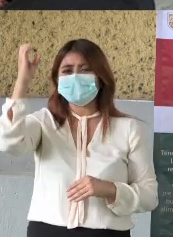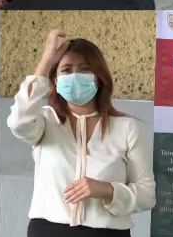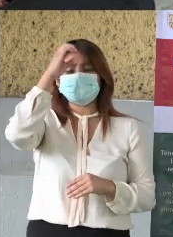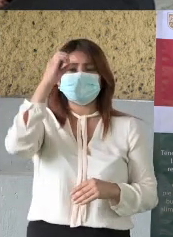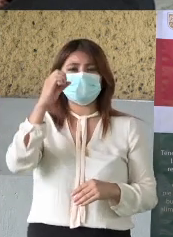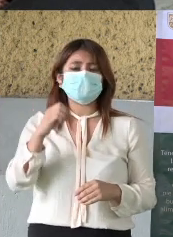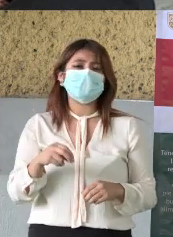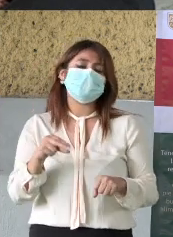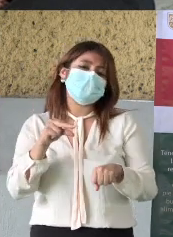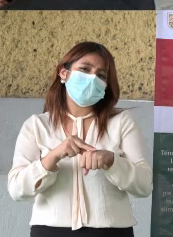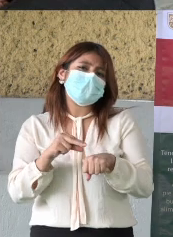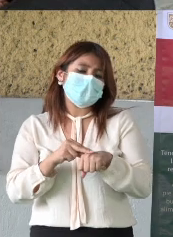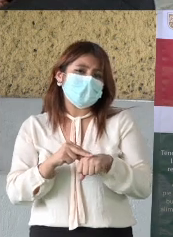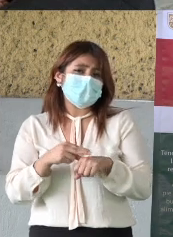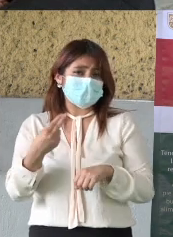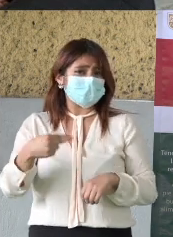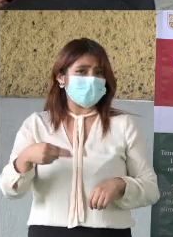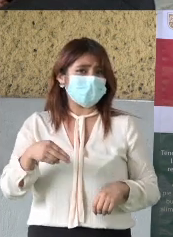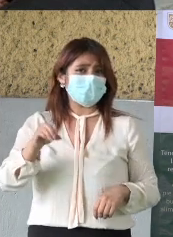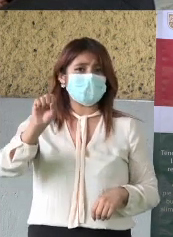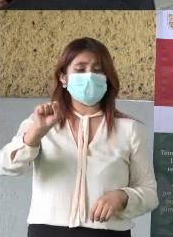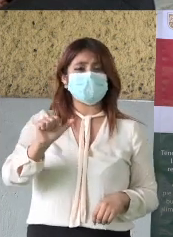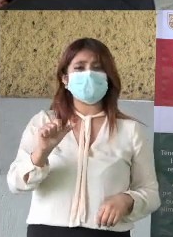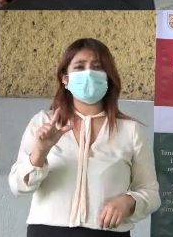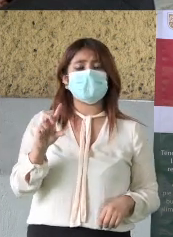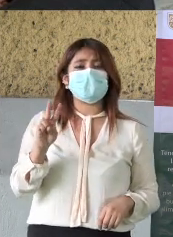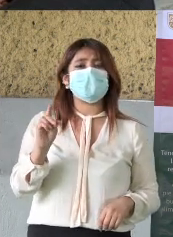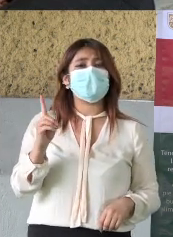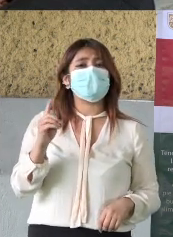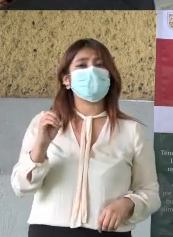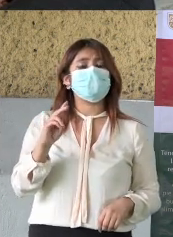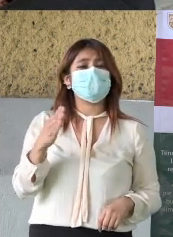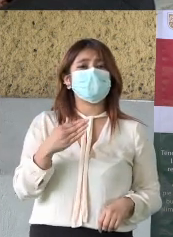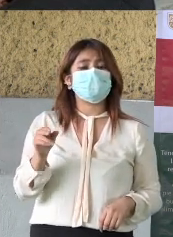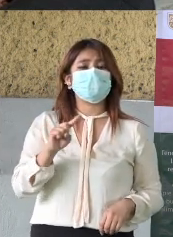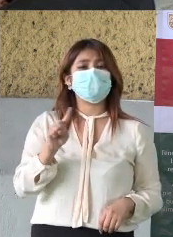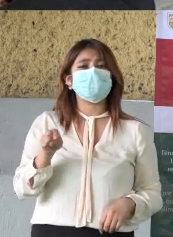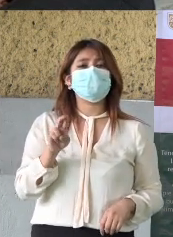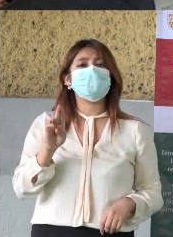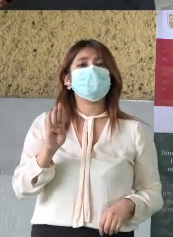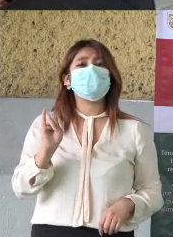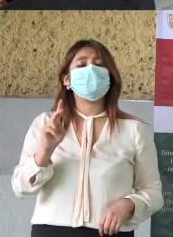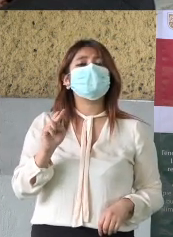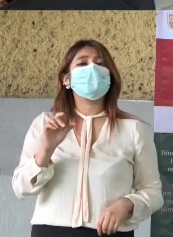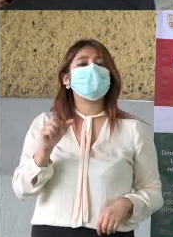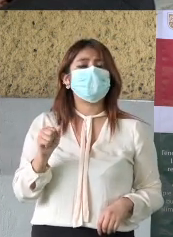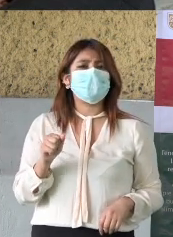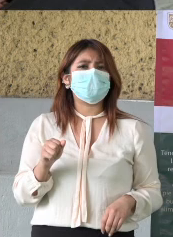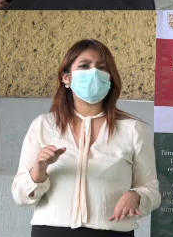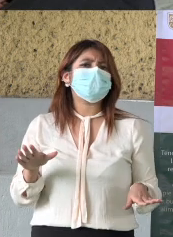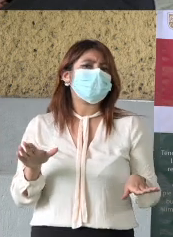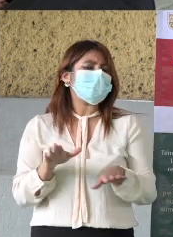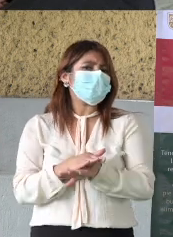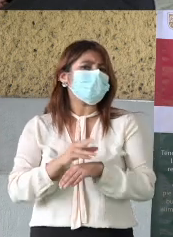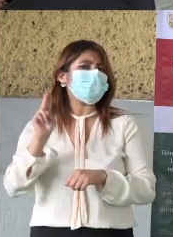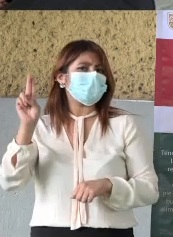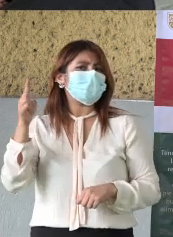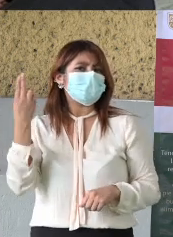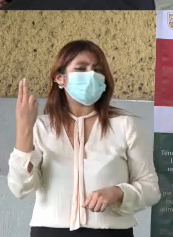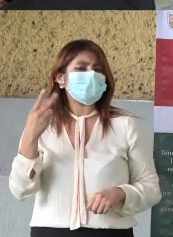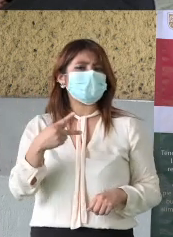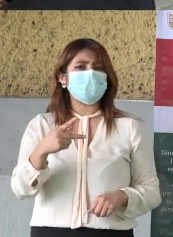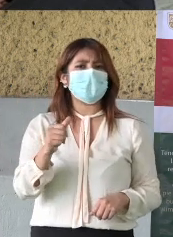Nutrición Salvador Zúñiga. Es profesora también del tema en la Universidad Panamericana y ahora va a